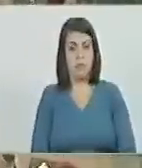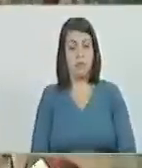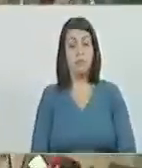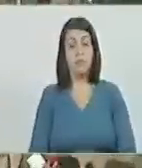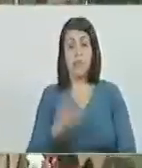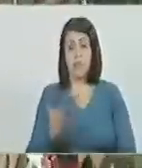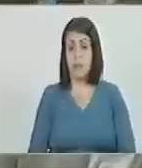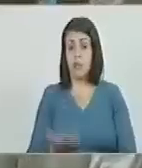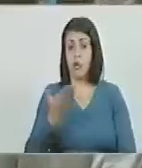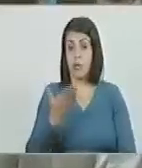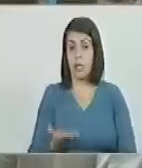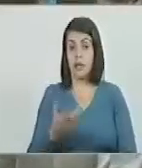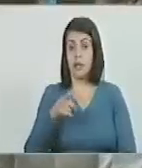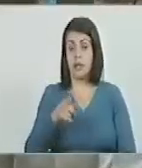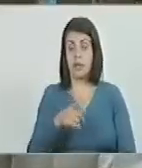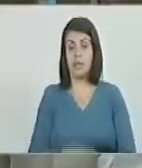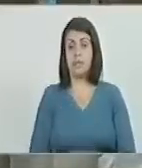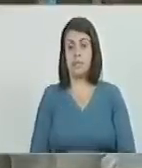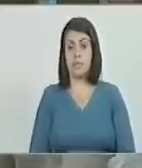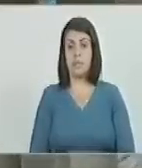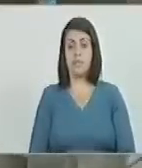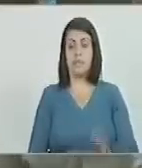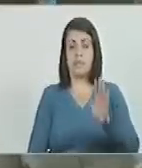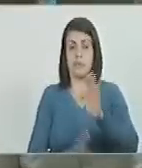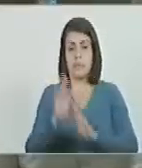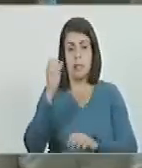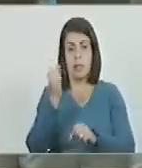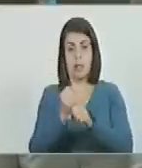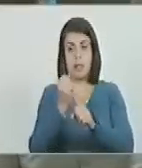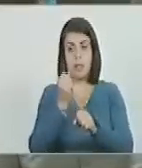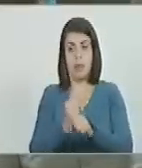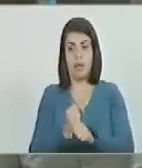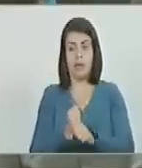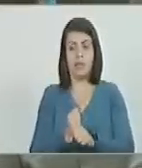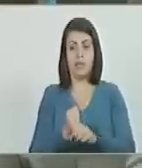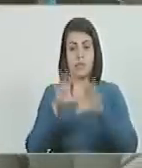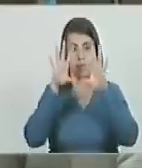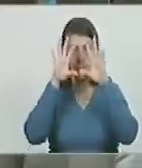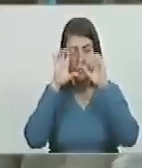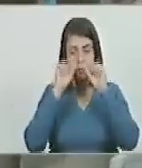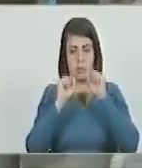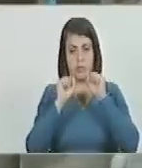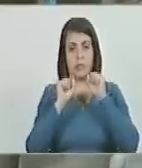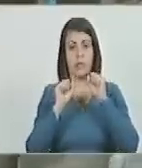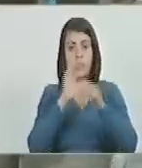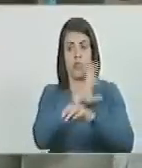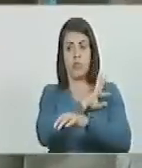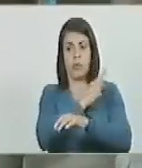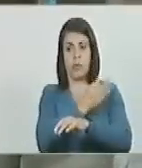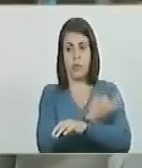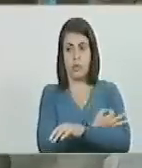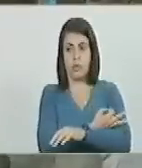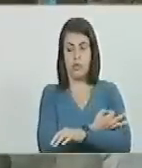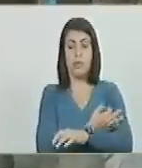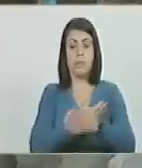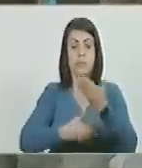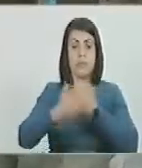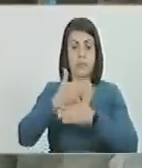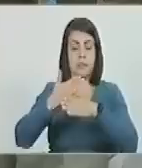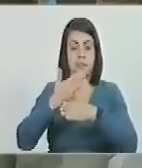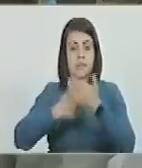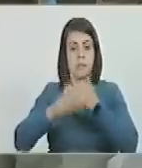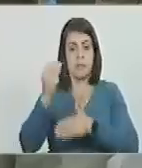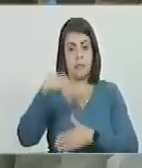juegan un papel fundamental, un papel crucial en el desempeño del entendimiento mutuo, el fortalecimiento de la cooperación, pero sobre